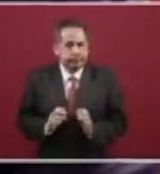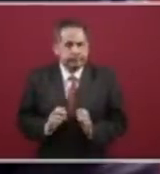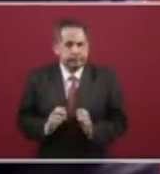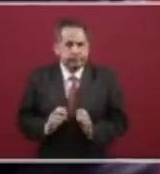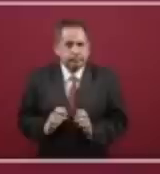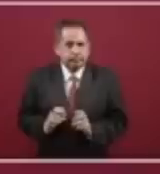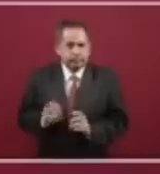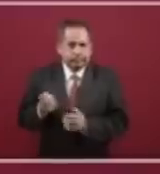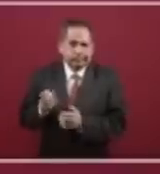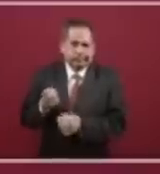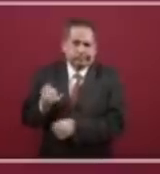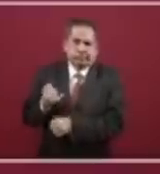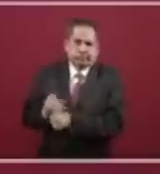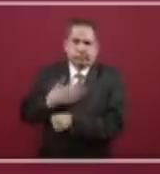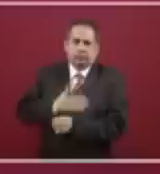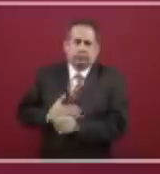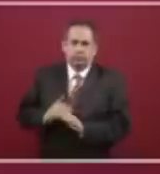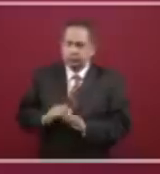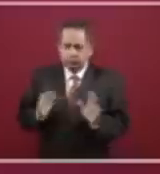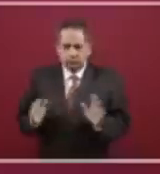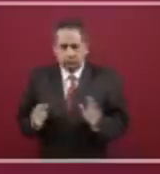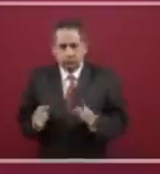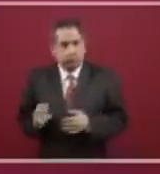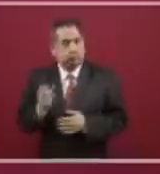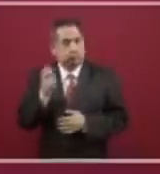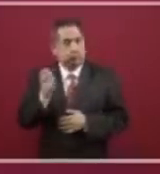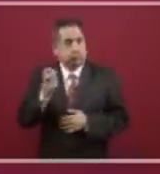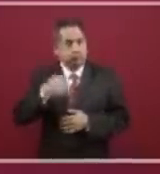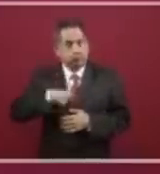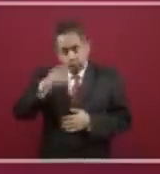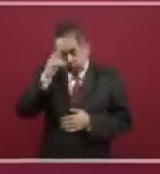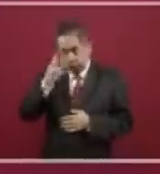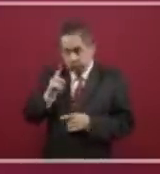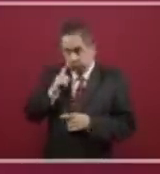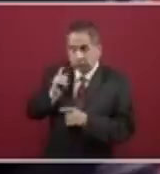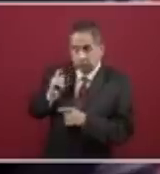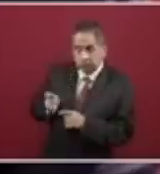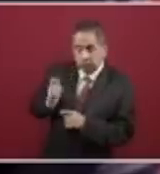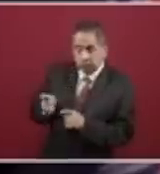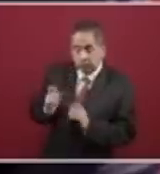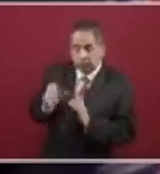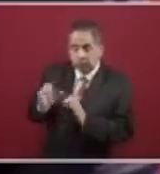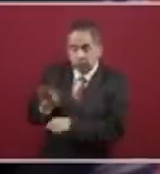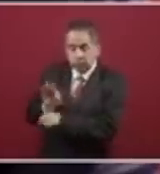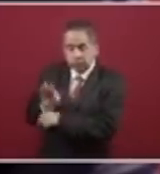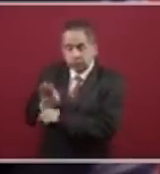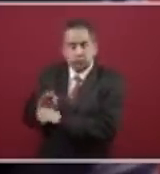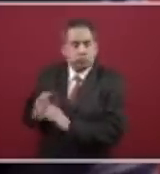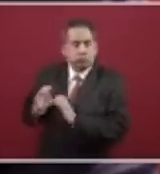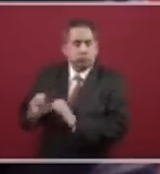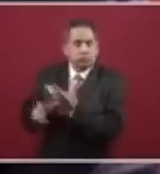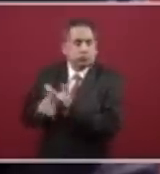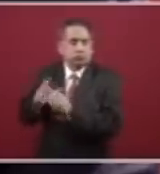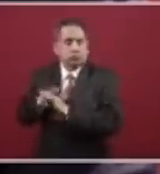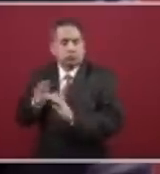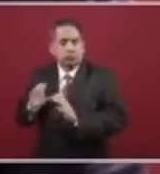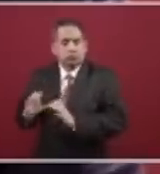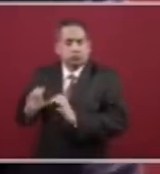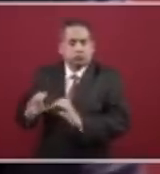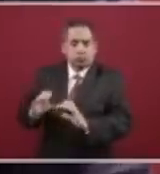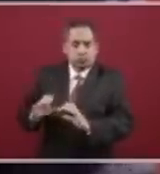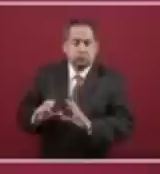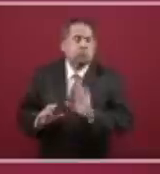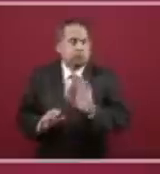injustas e inhumanas no estamos al tanto y protegiendo a los migrantes al mismo